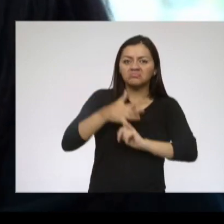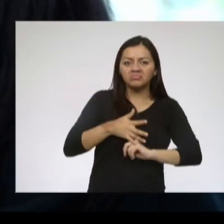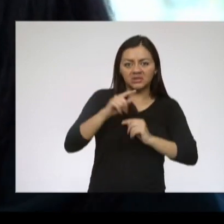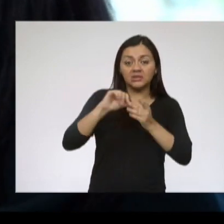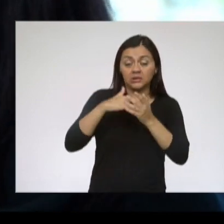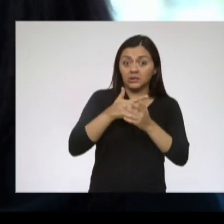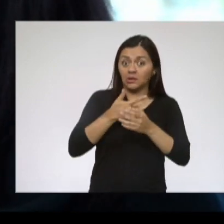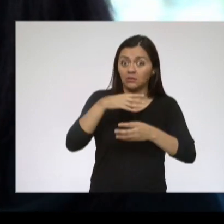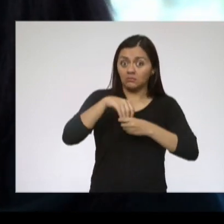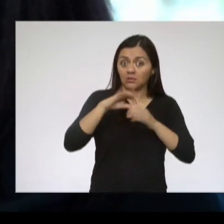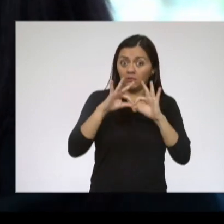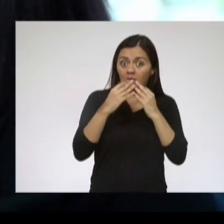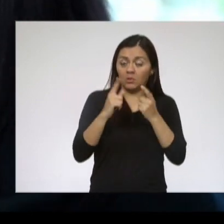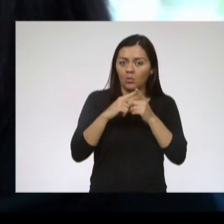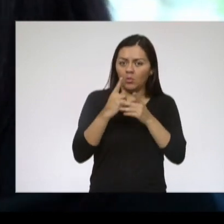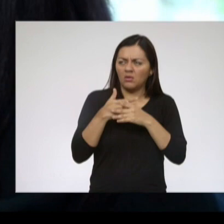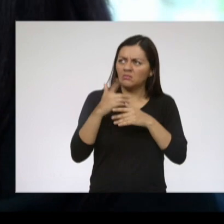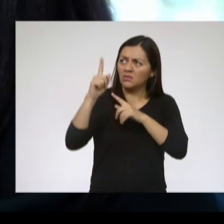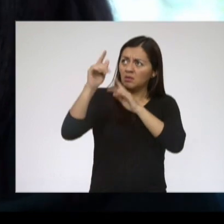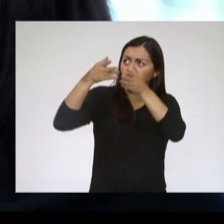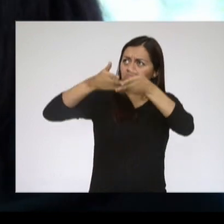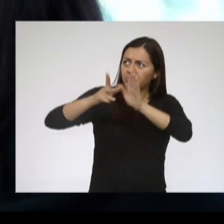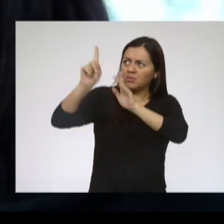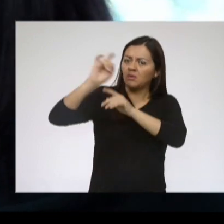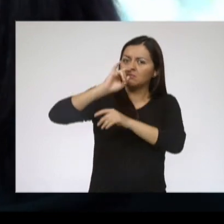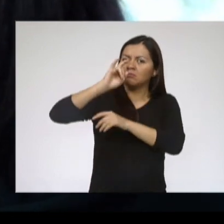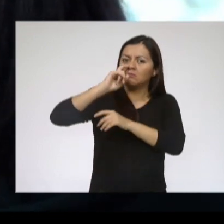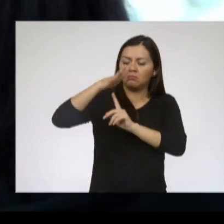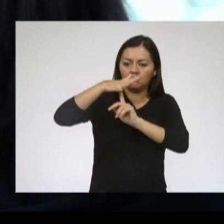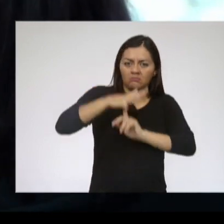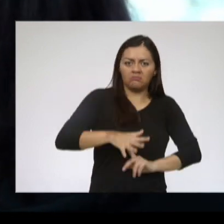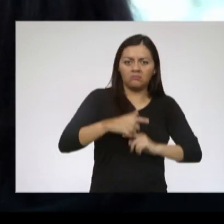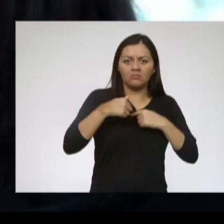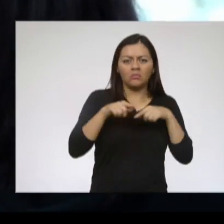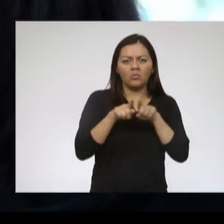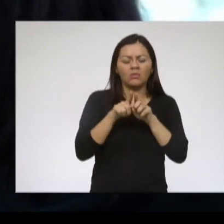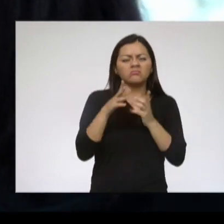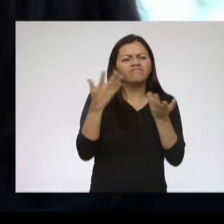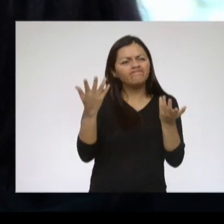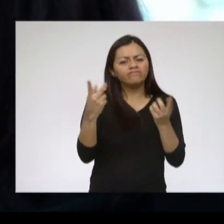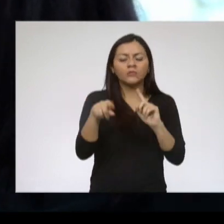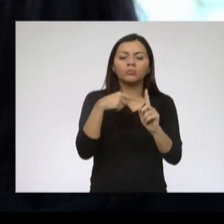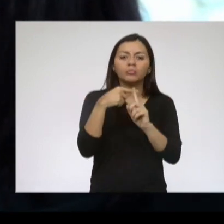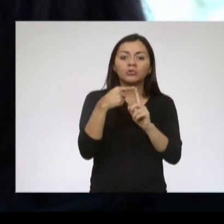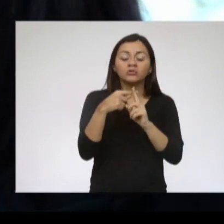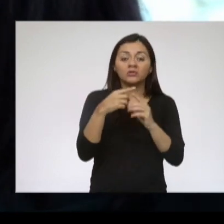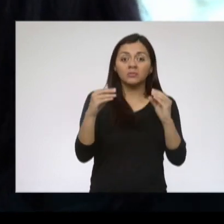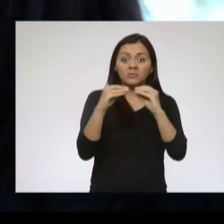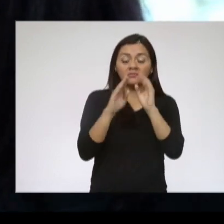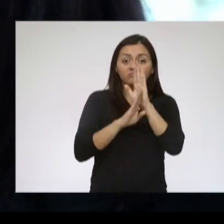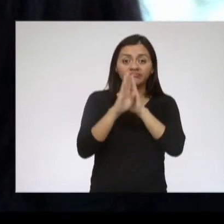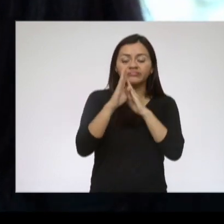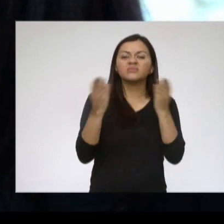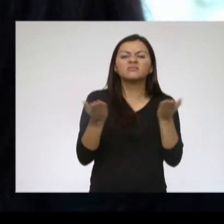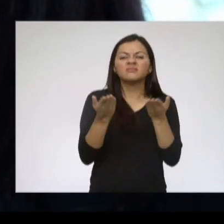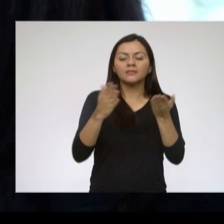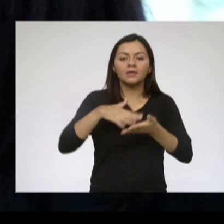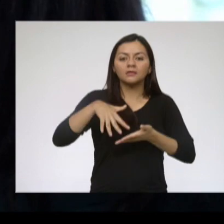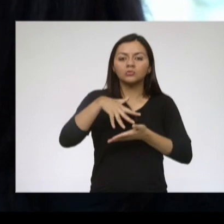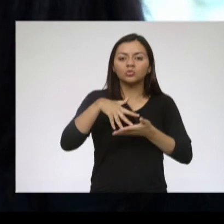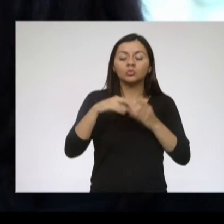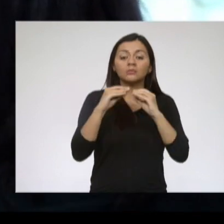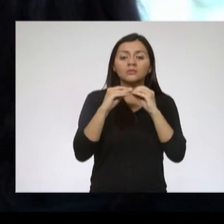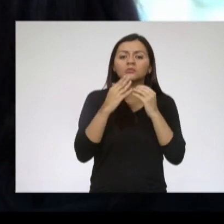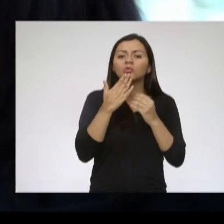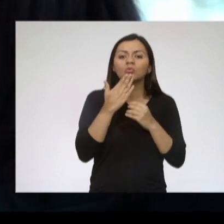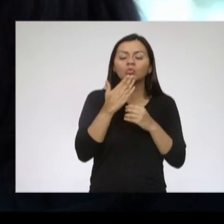verdad que sienten esto. Pero también la parte positiva que a nosotros nos ha interesado destacar siempre en los estudios que hemos